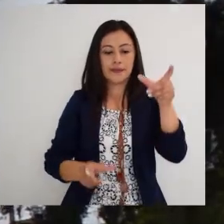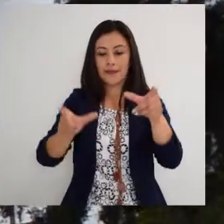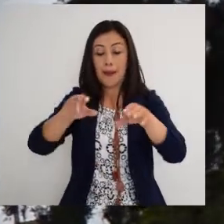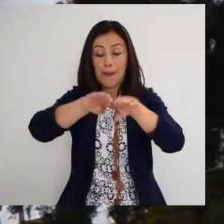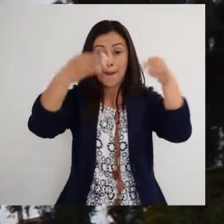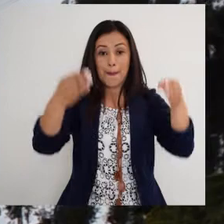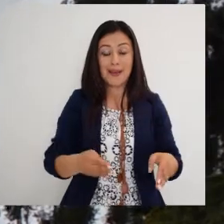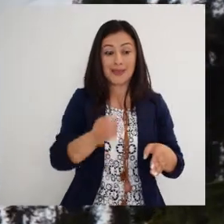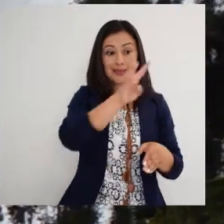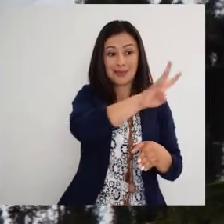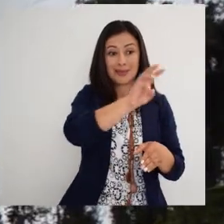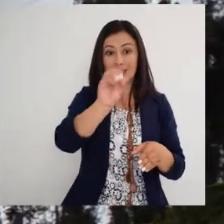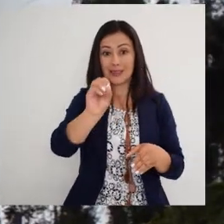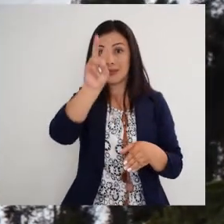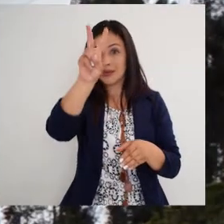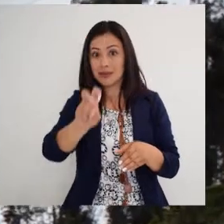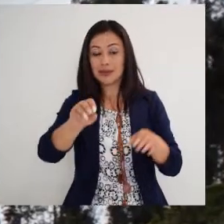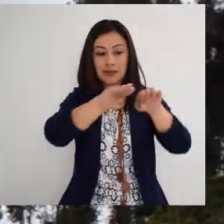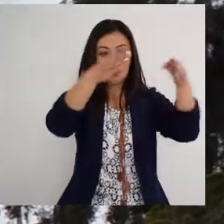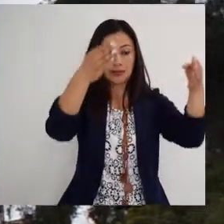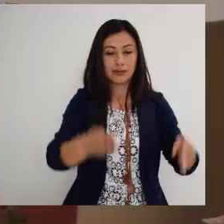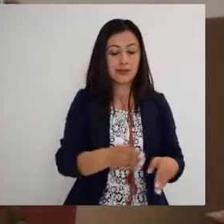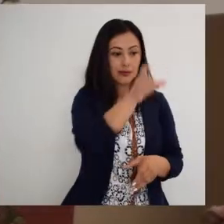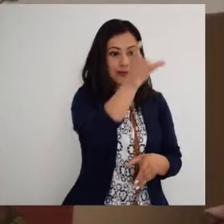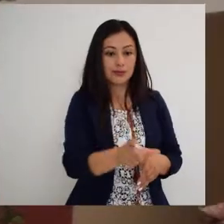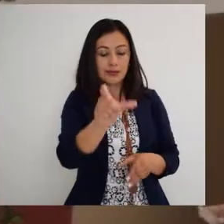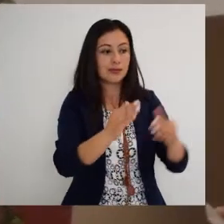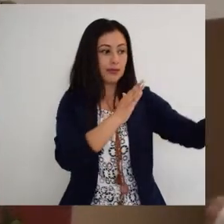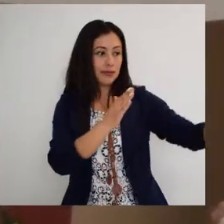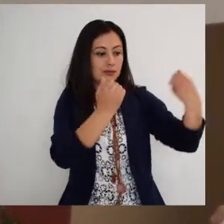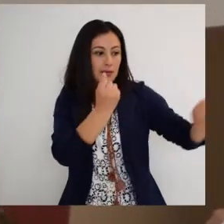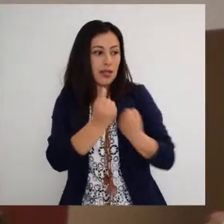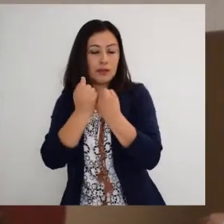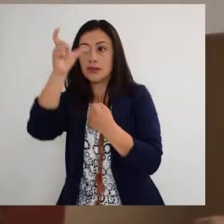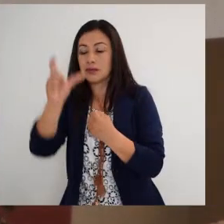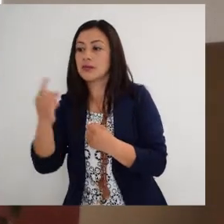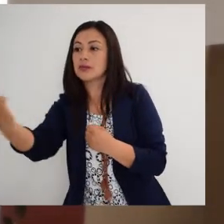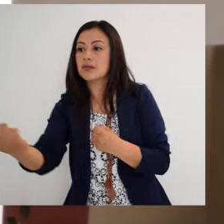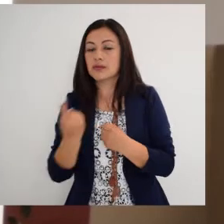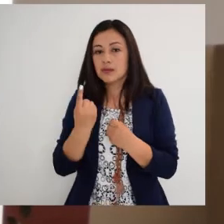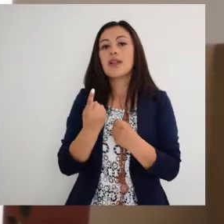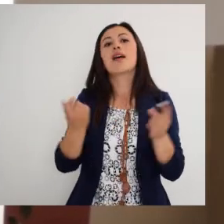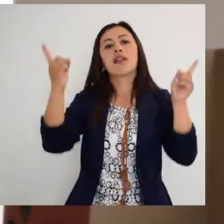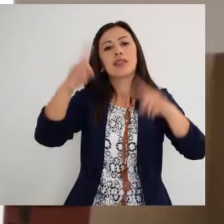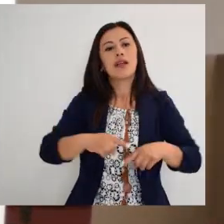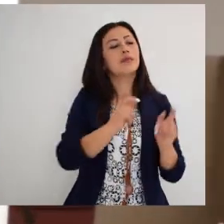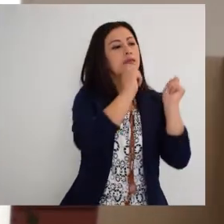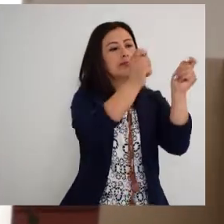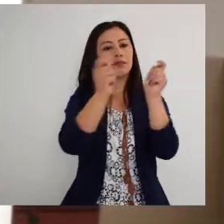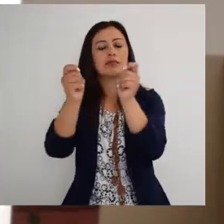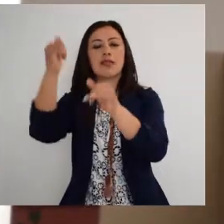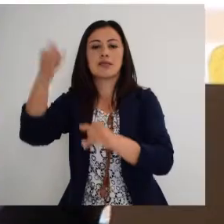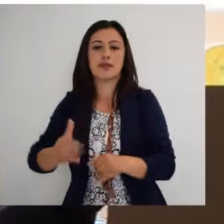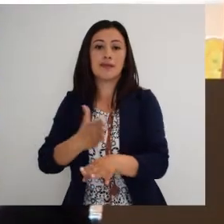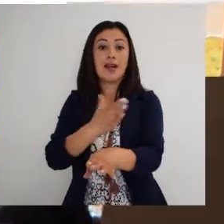vamos a contar con 313 mesas, 2.074 jurados de votación y ya se ha iniciado el proceso de